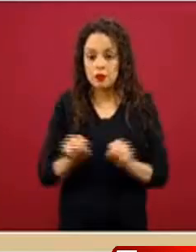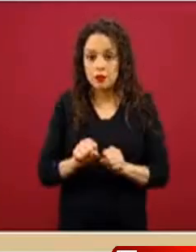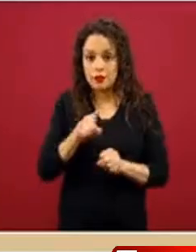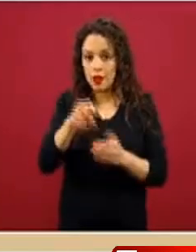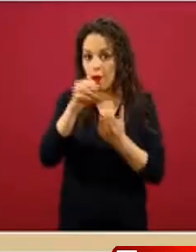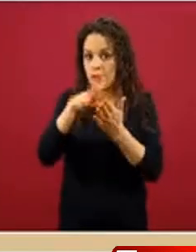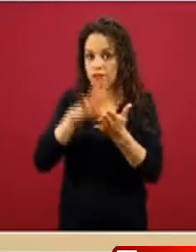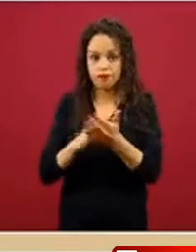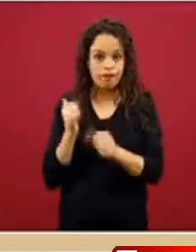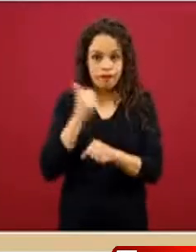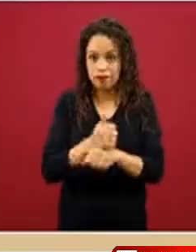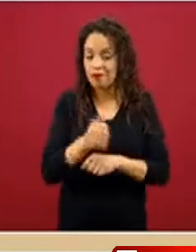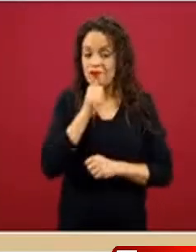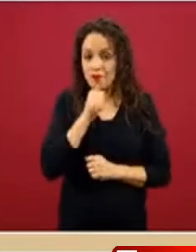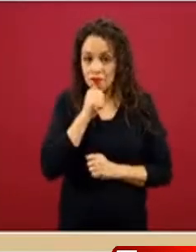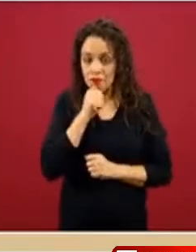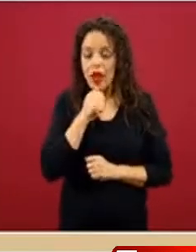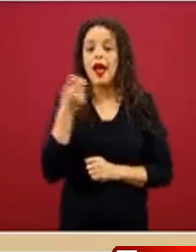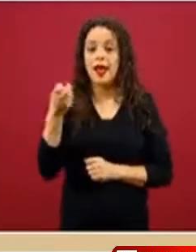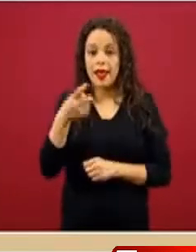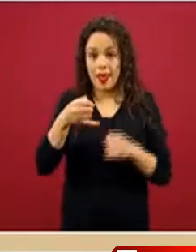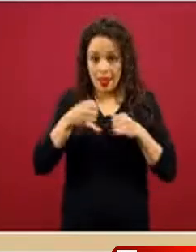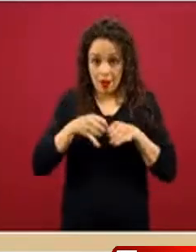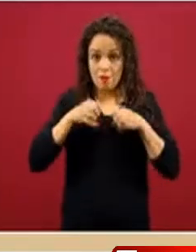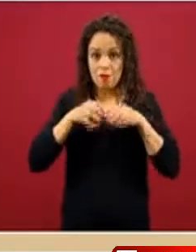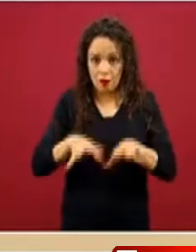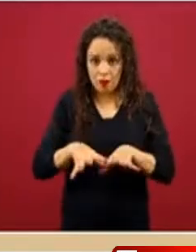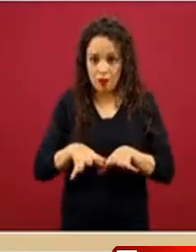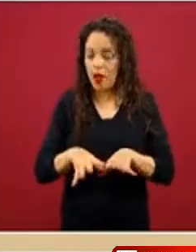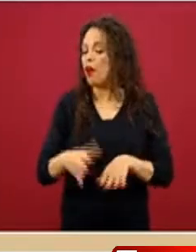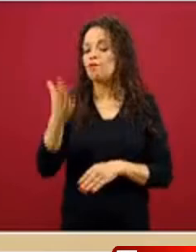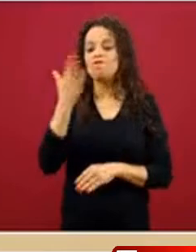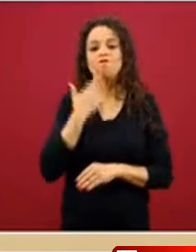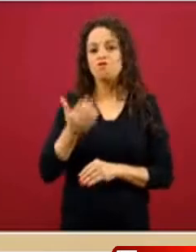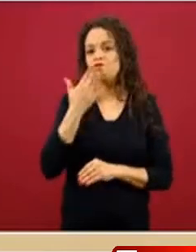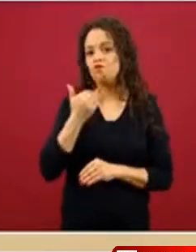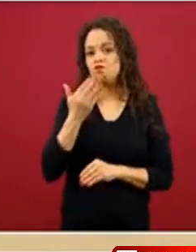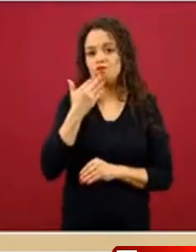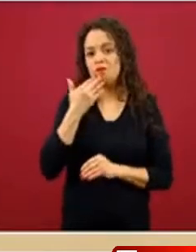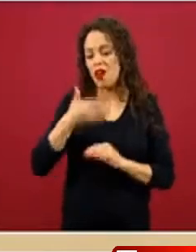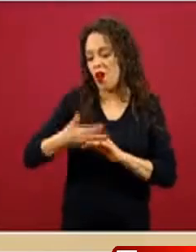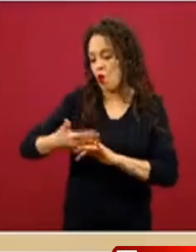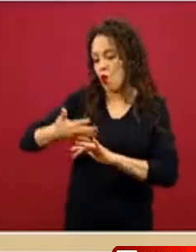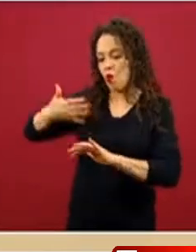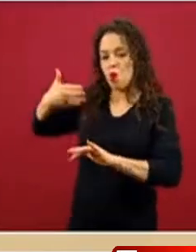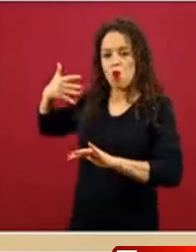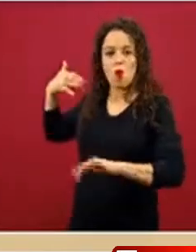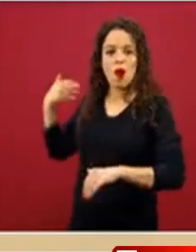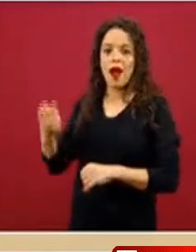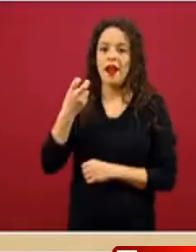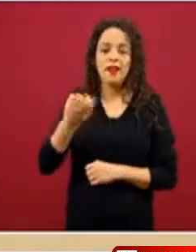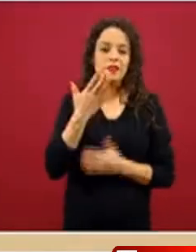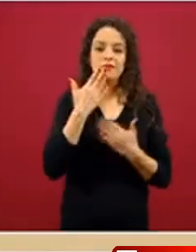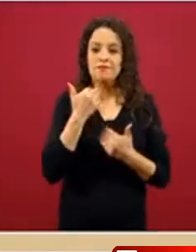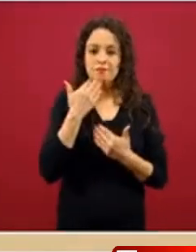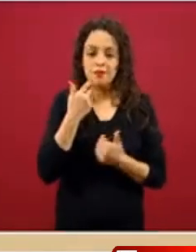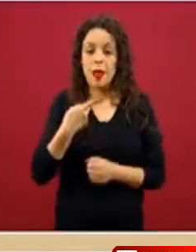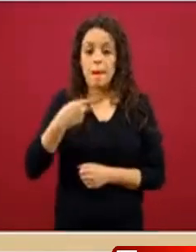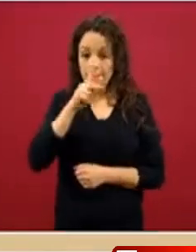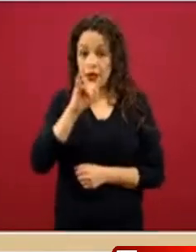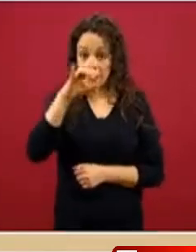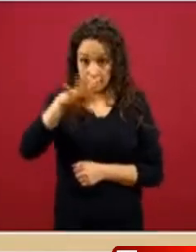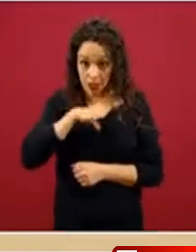estas variables, por lo tanto la información no la tenemos, pero de la información que sí tenemos, vean